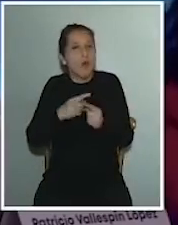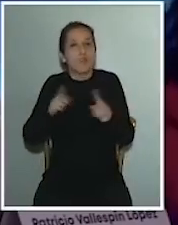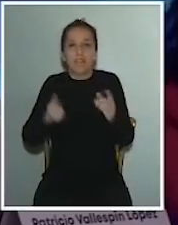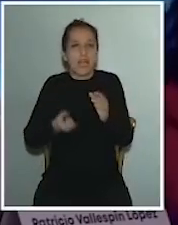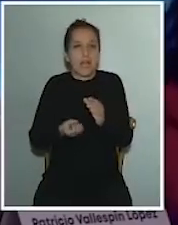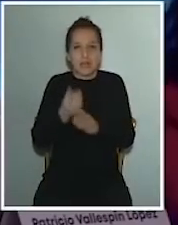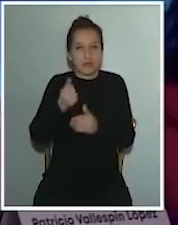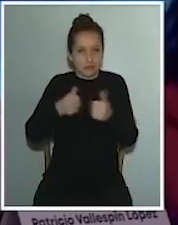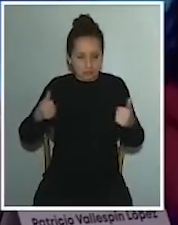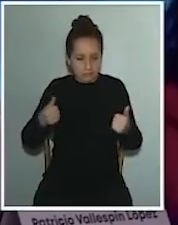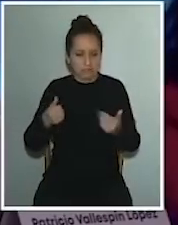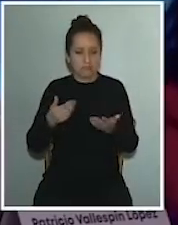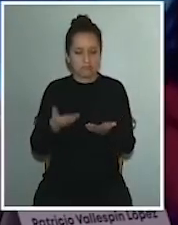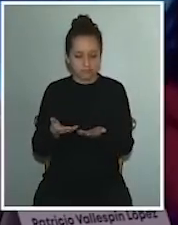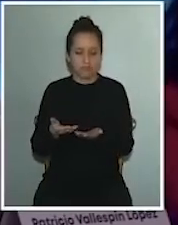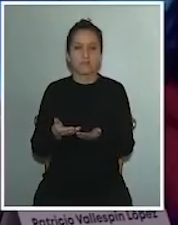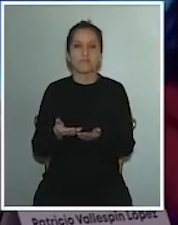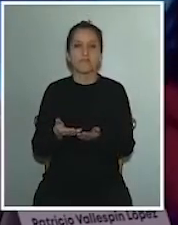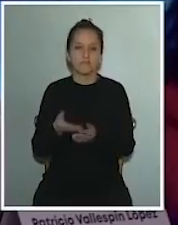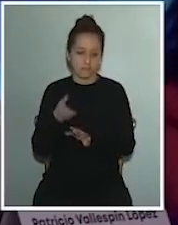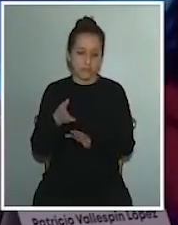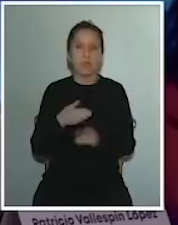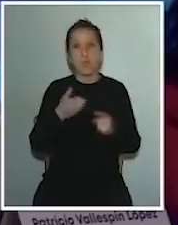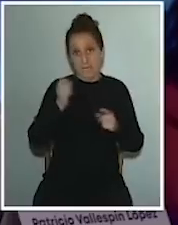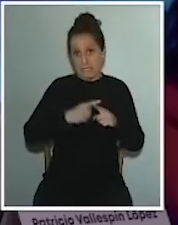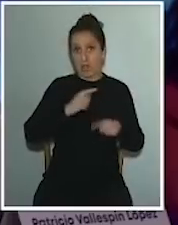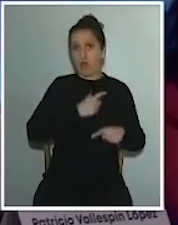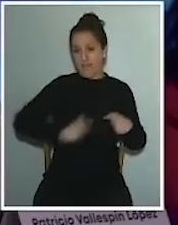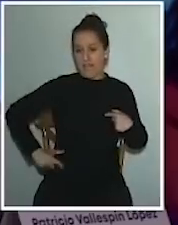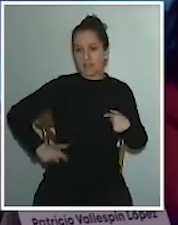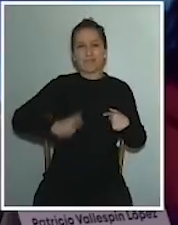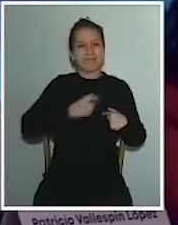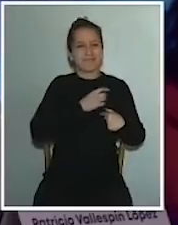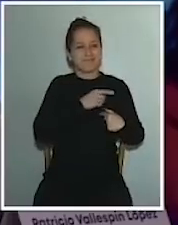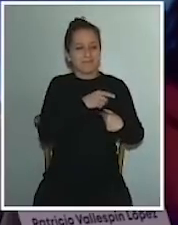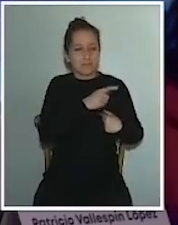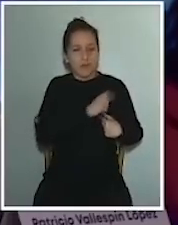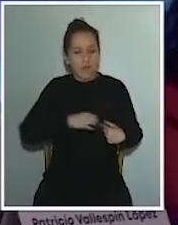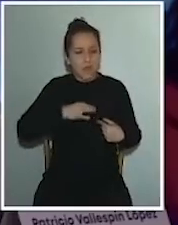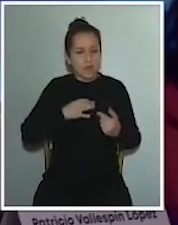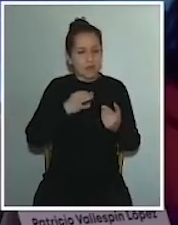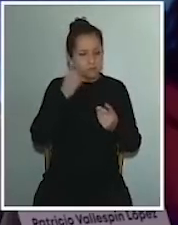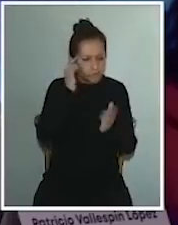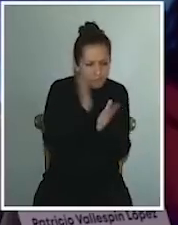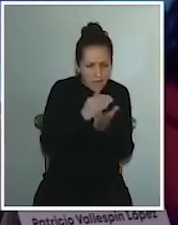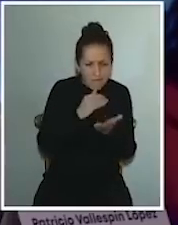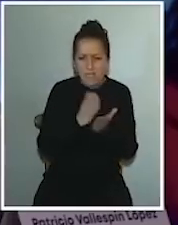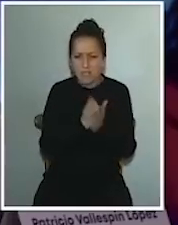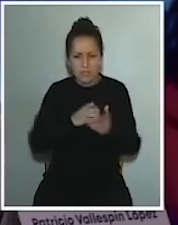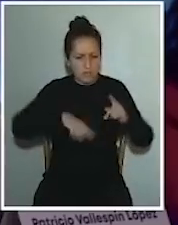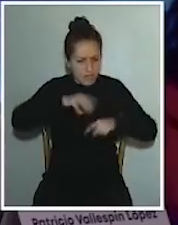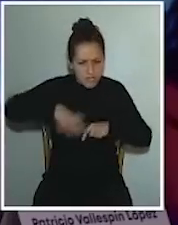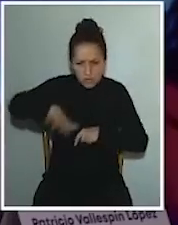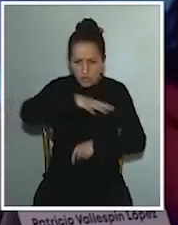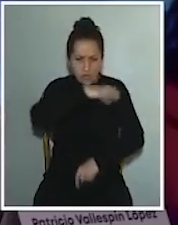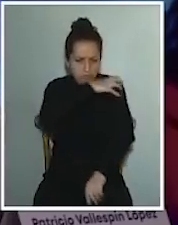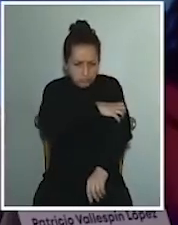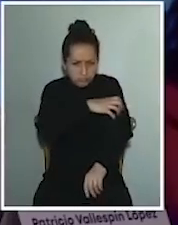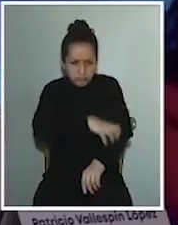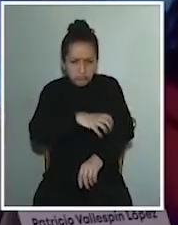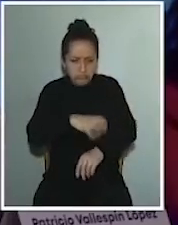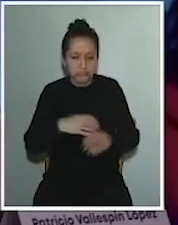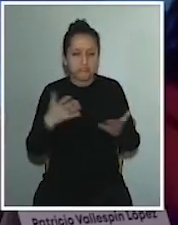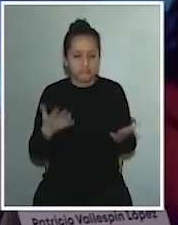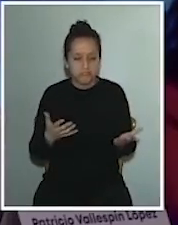oficinas en esa en esos territorios que tengan las facultad de las capacidades para resolver los problemas pero vinculados